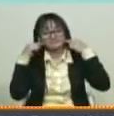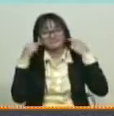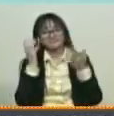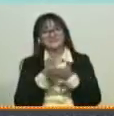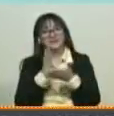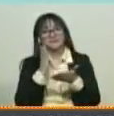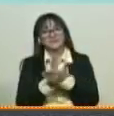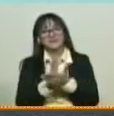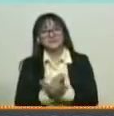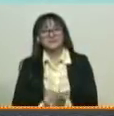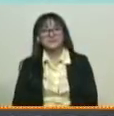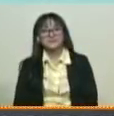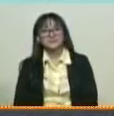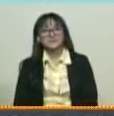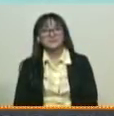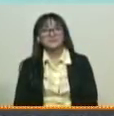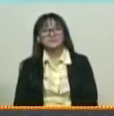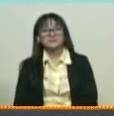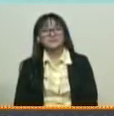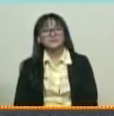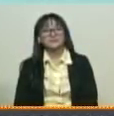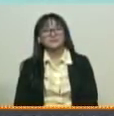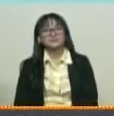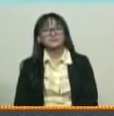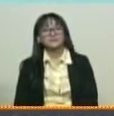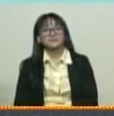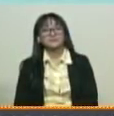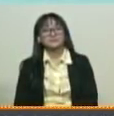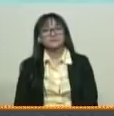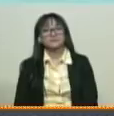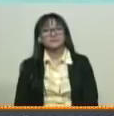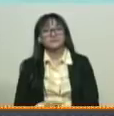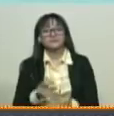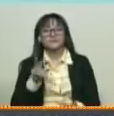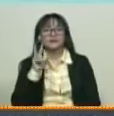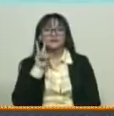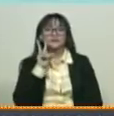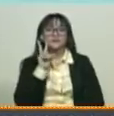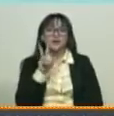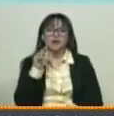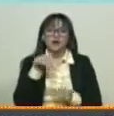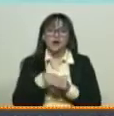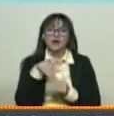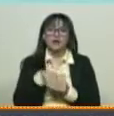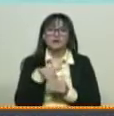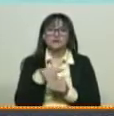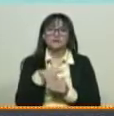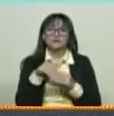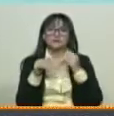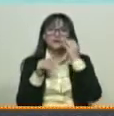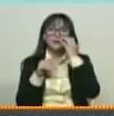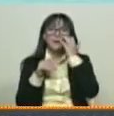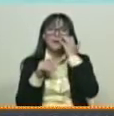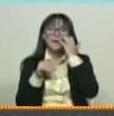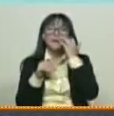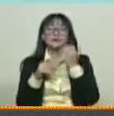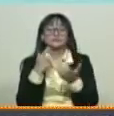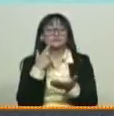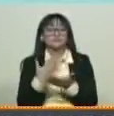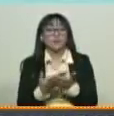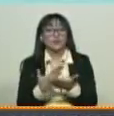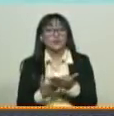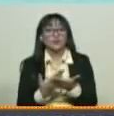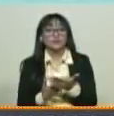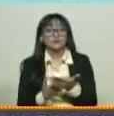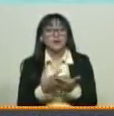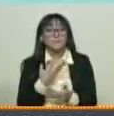labios. Por otra parte, respecto a la misión de observación electoral, nosotros le hemos planteado,